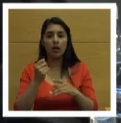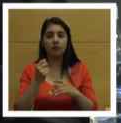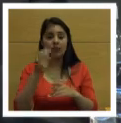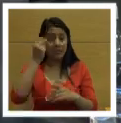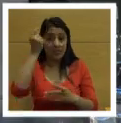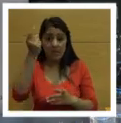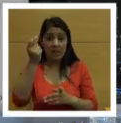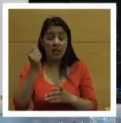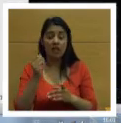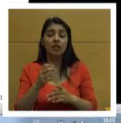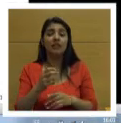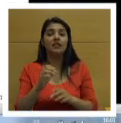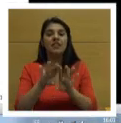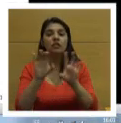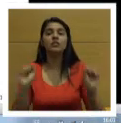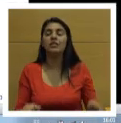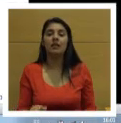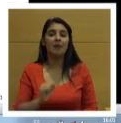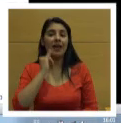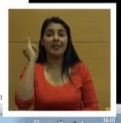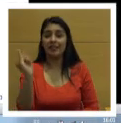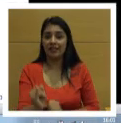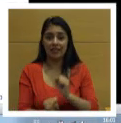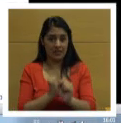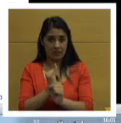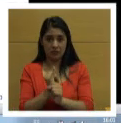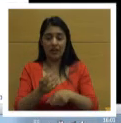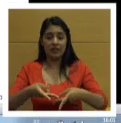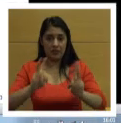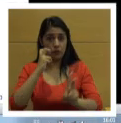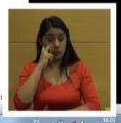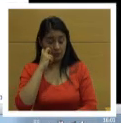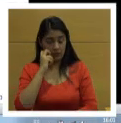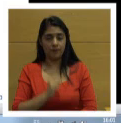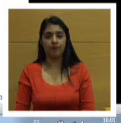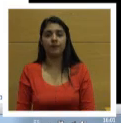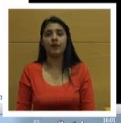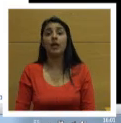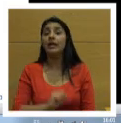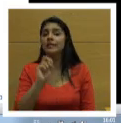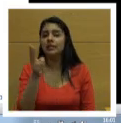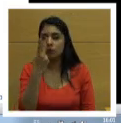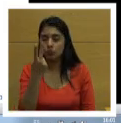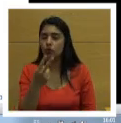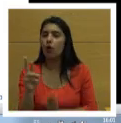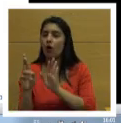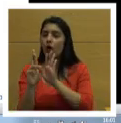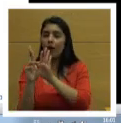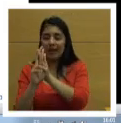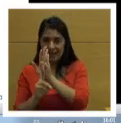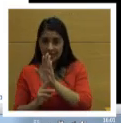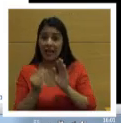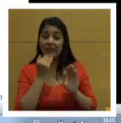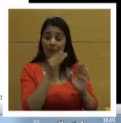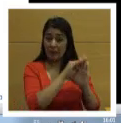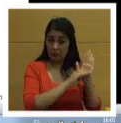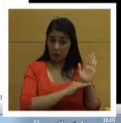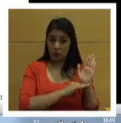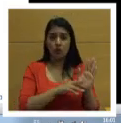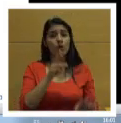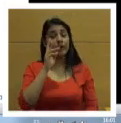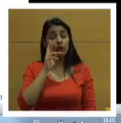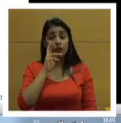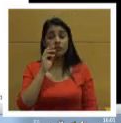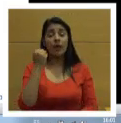internacionales de derechos humanos. 2. Las reglas y el protocolo reconocen que también al Poder Judicial y